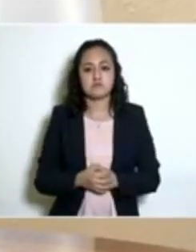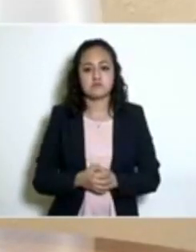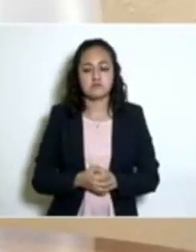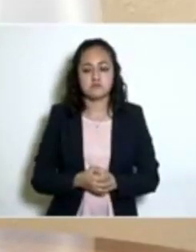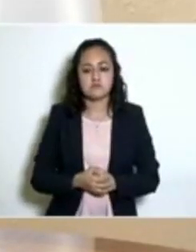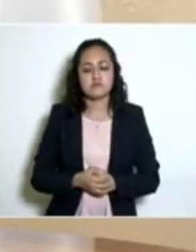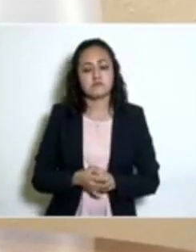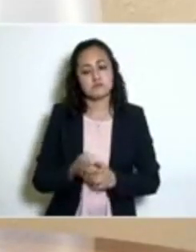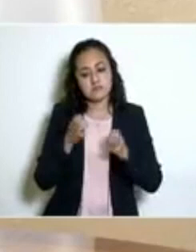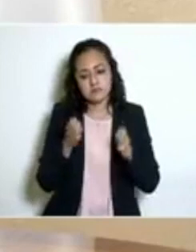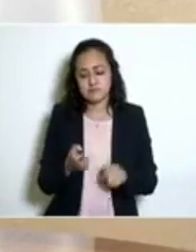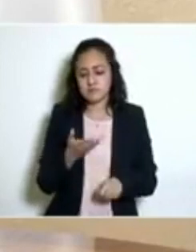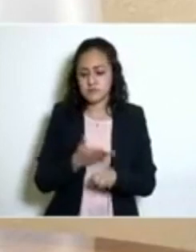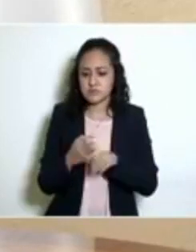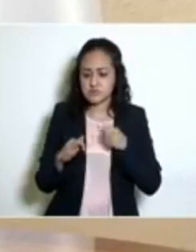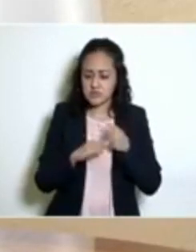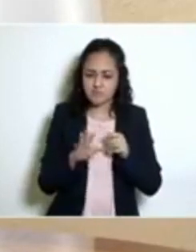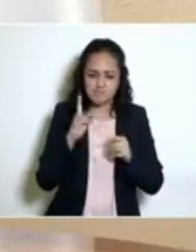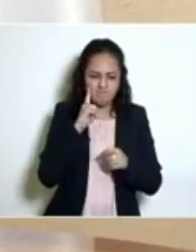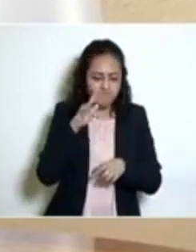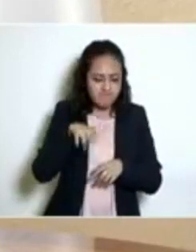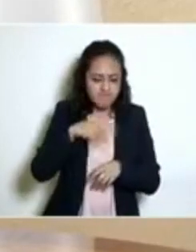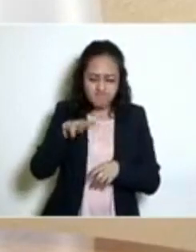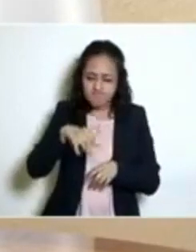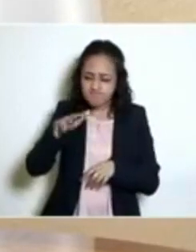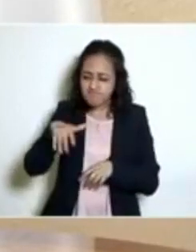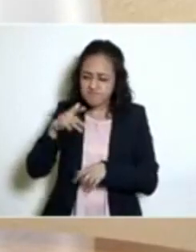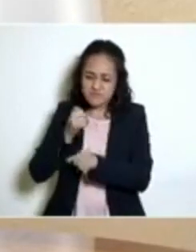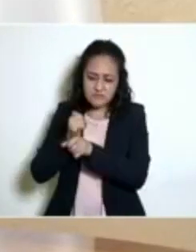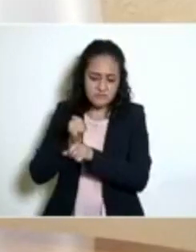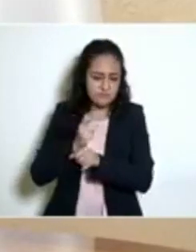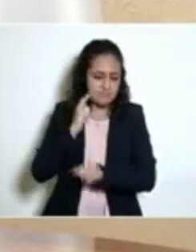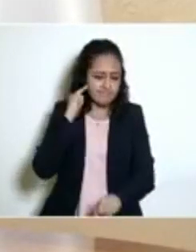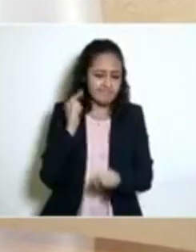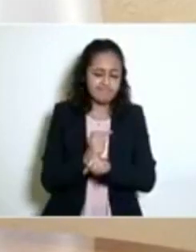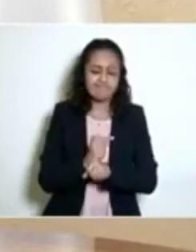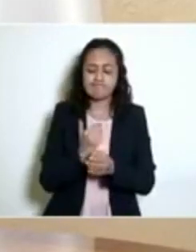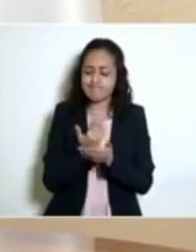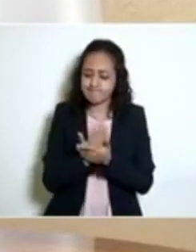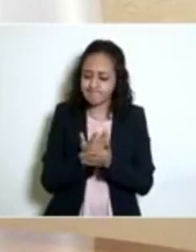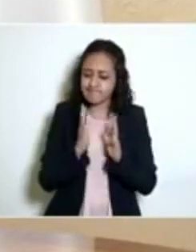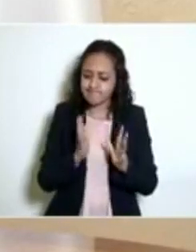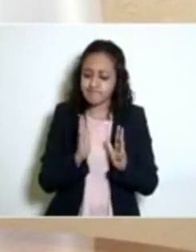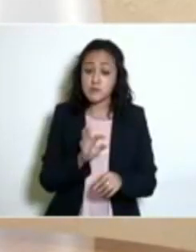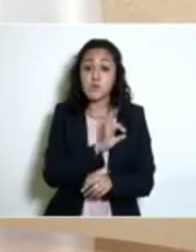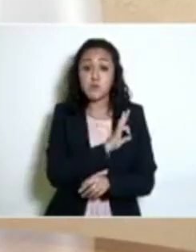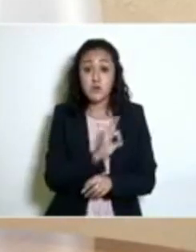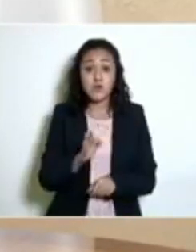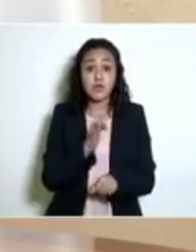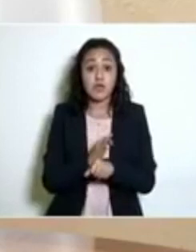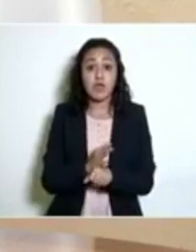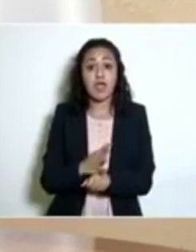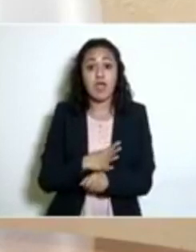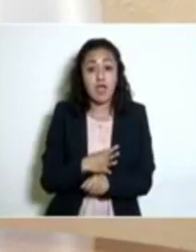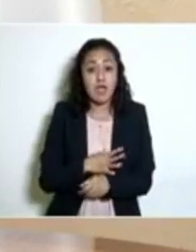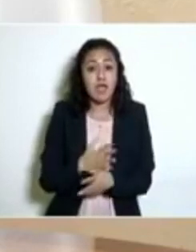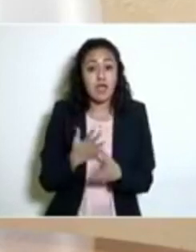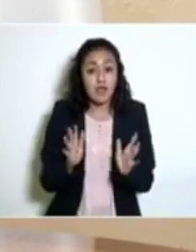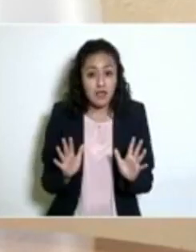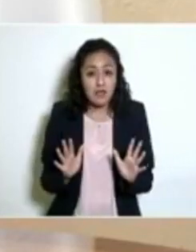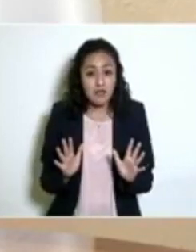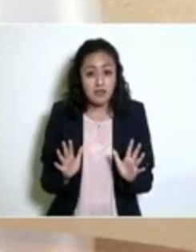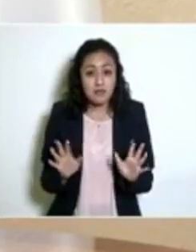estamos muy cerca muy cerca podría podría haber una